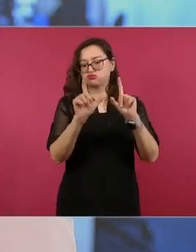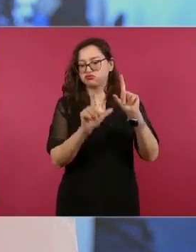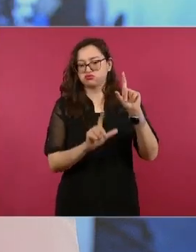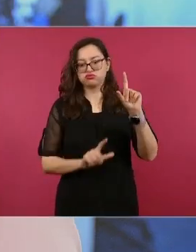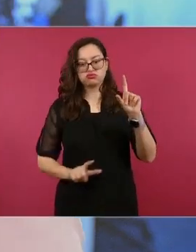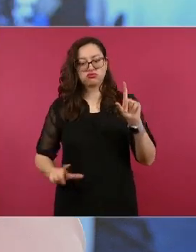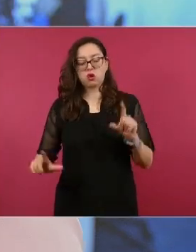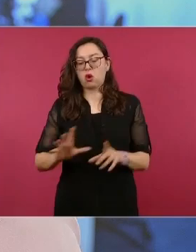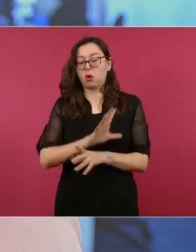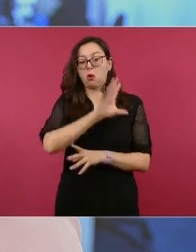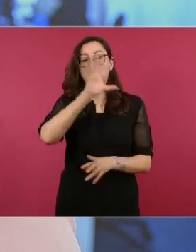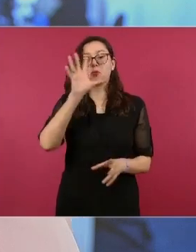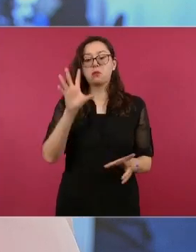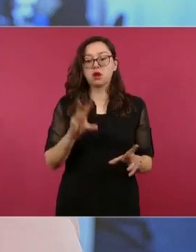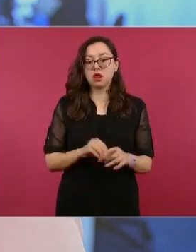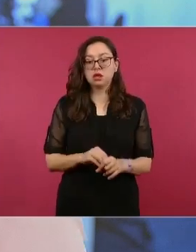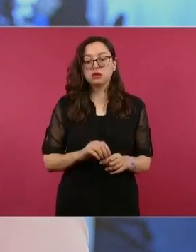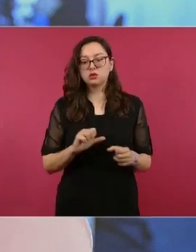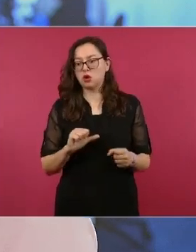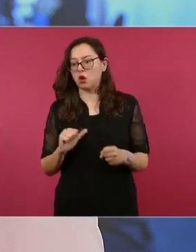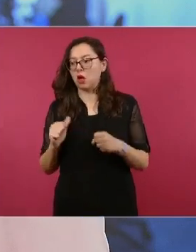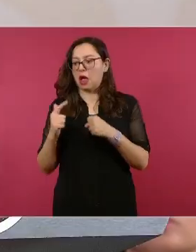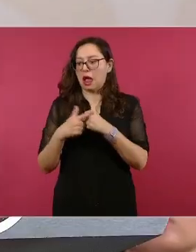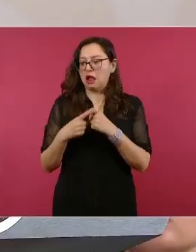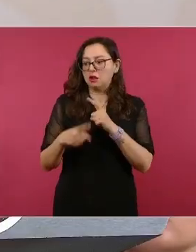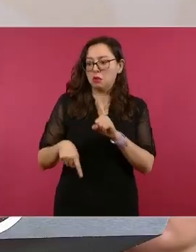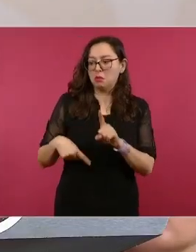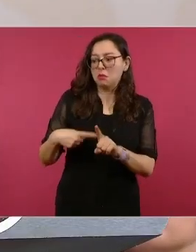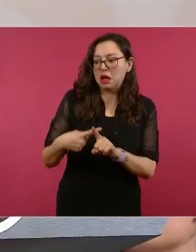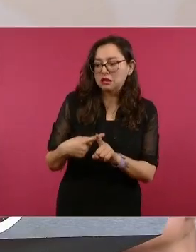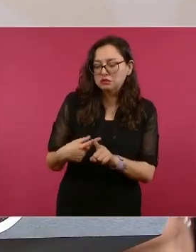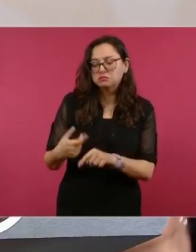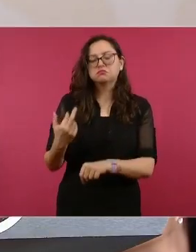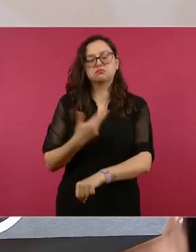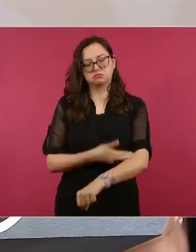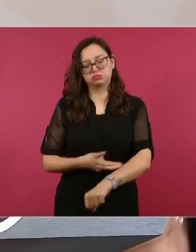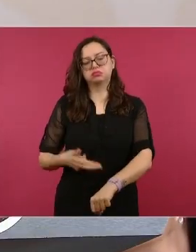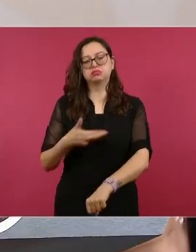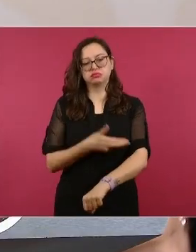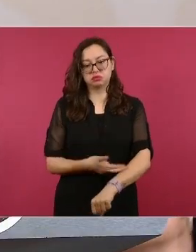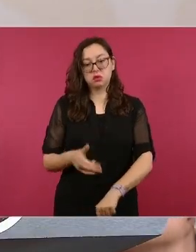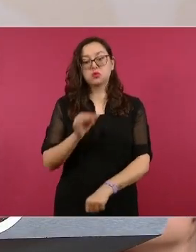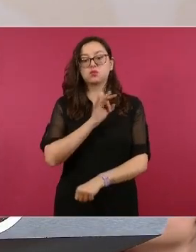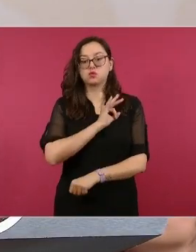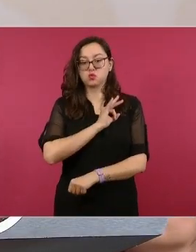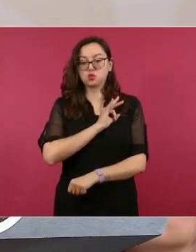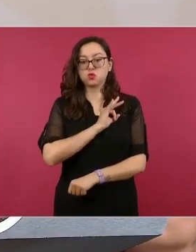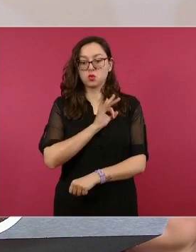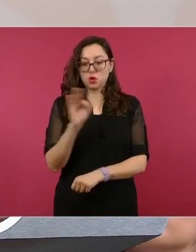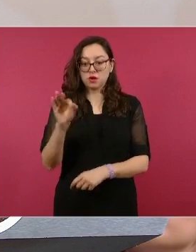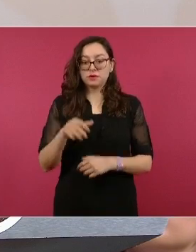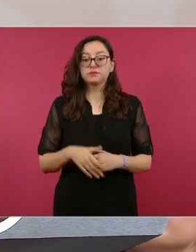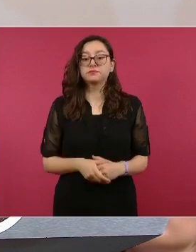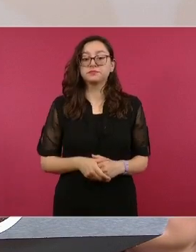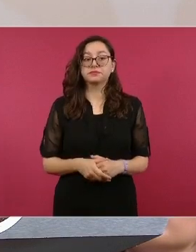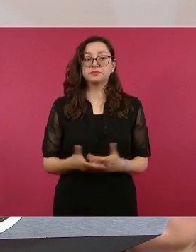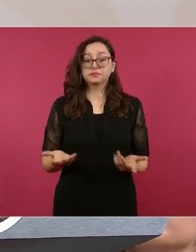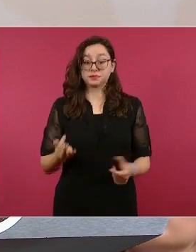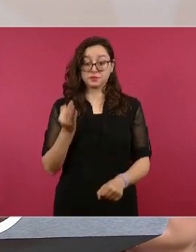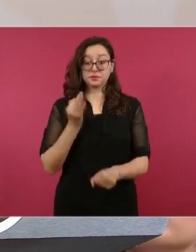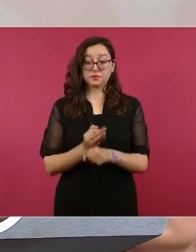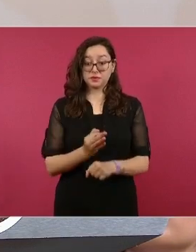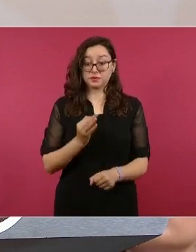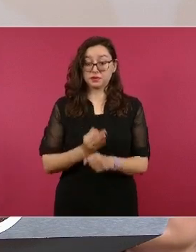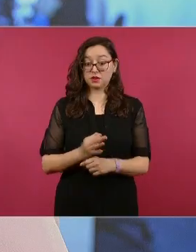ser necesario, se coordinan acciones pertinentes. Decirles a quienes participan en este proceso